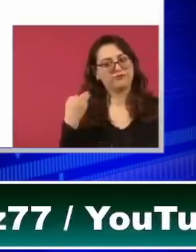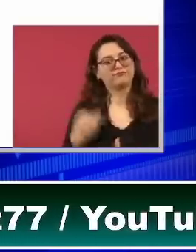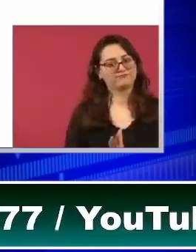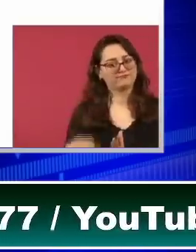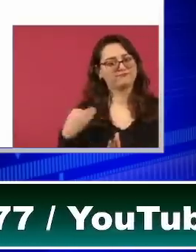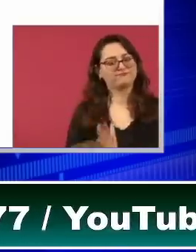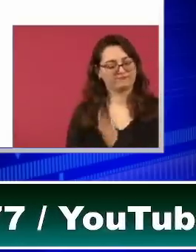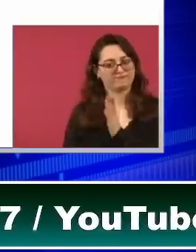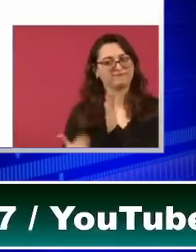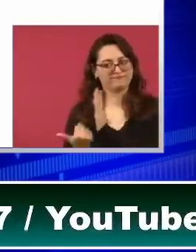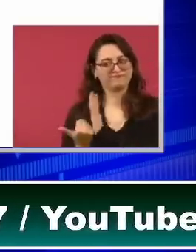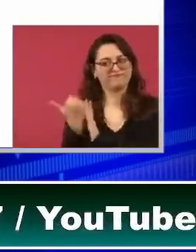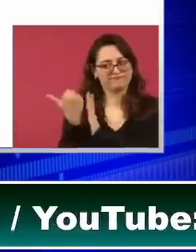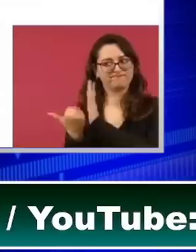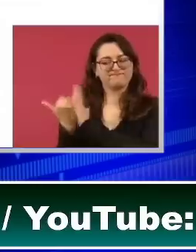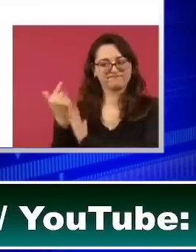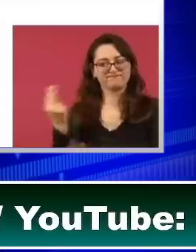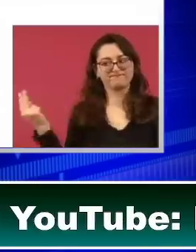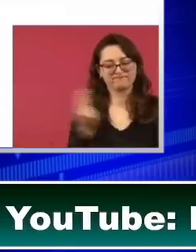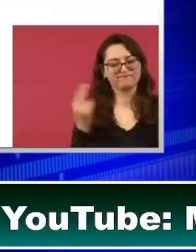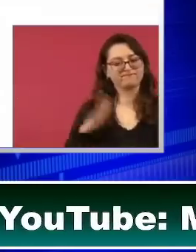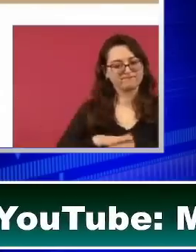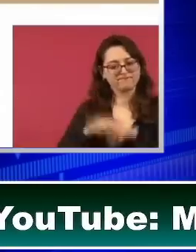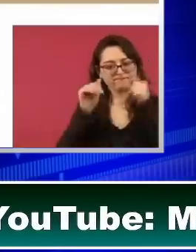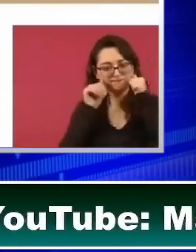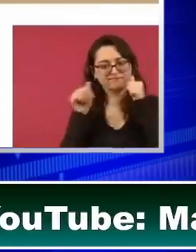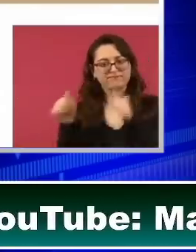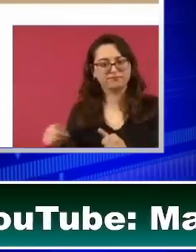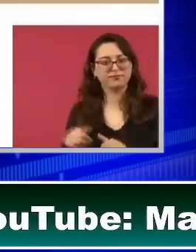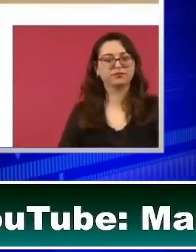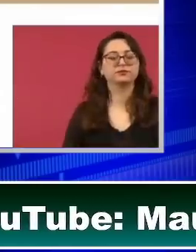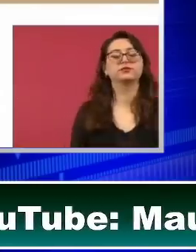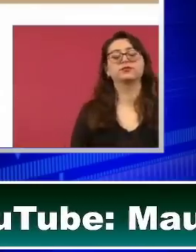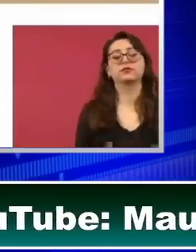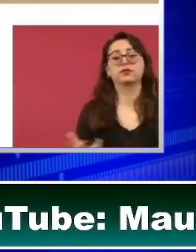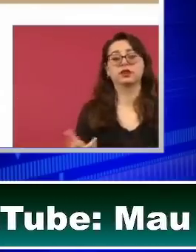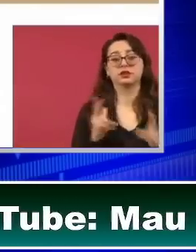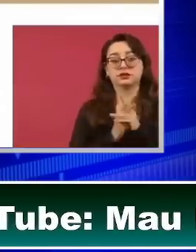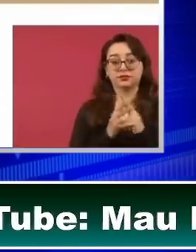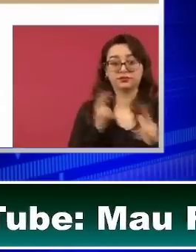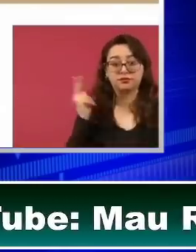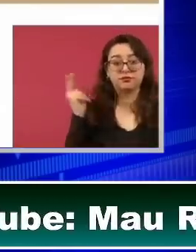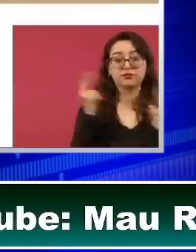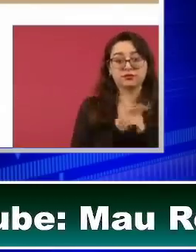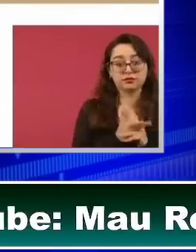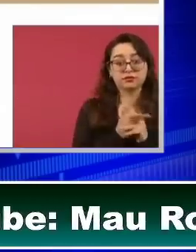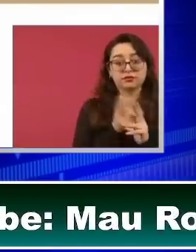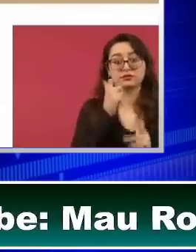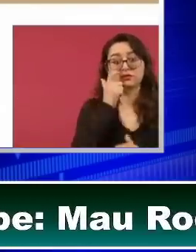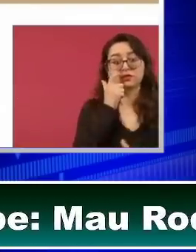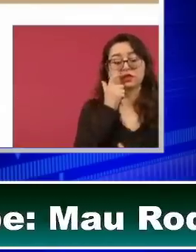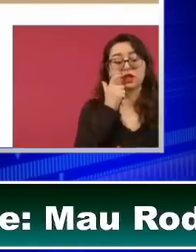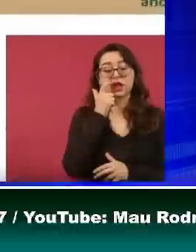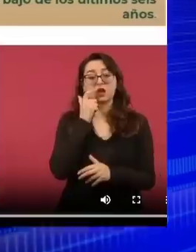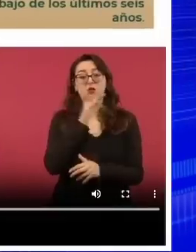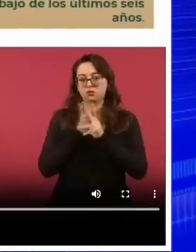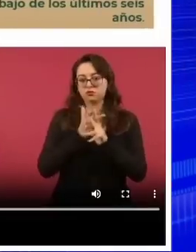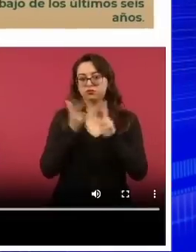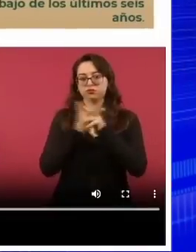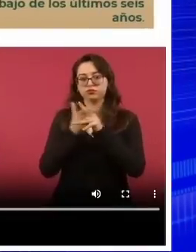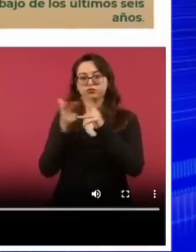la baja, ahora les digo. Aquí se ve muy claramente los promedios